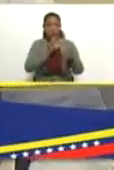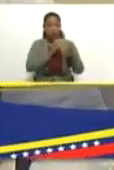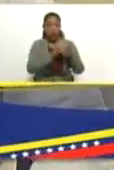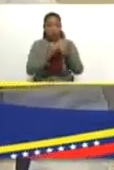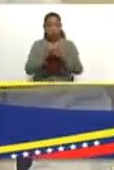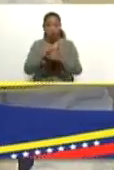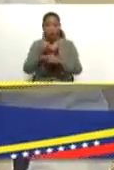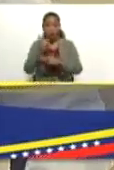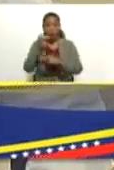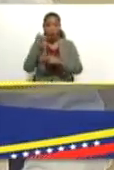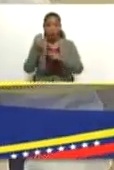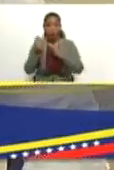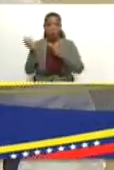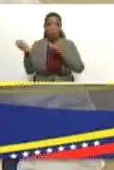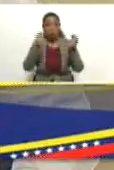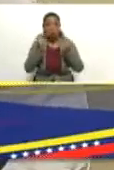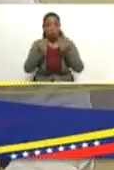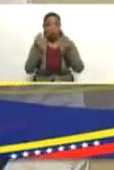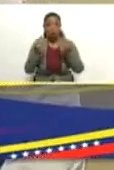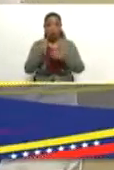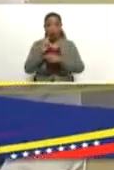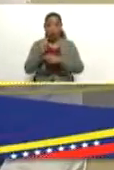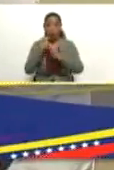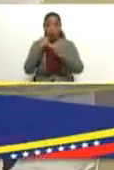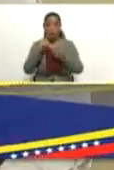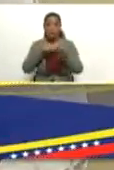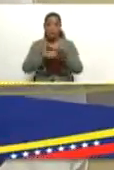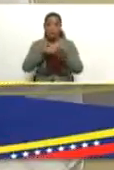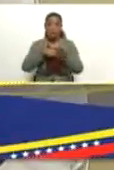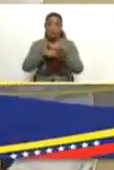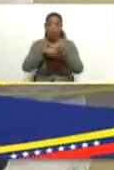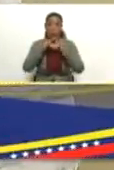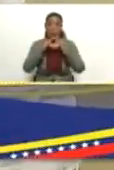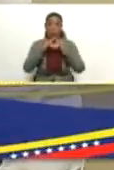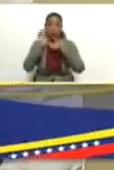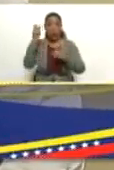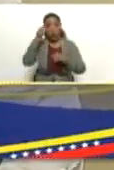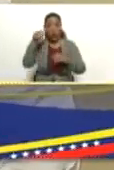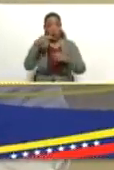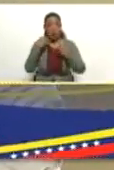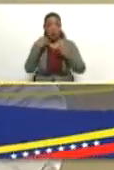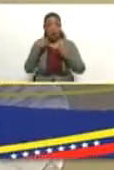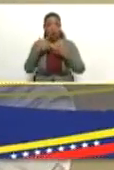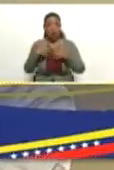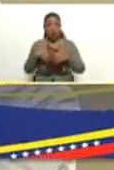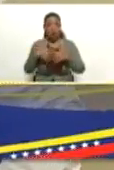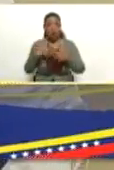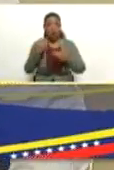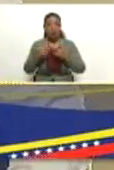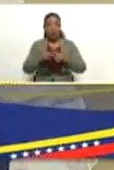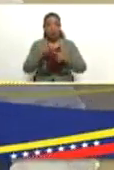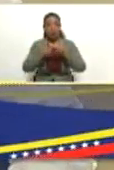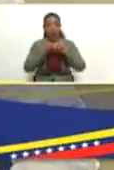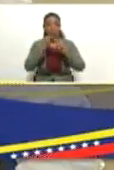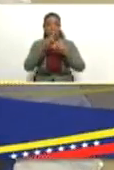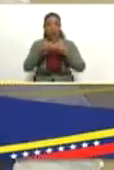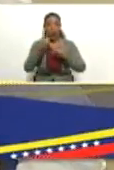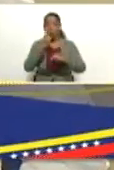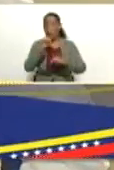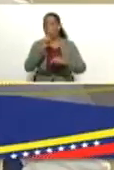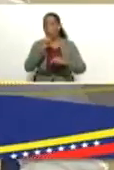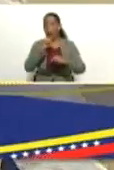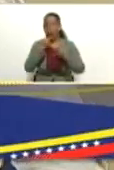los paquetes de dinero y financiamiento para endeudar a los países y a los pueblos, para las empresas constructoras, pero no hay, y